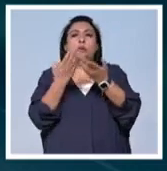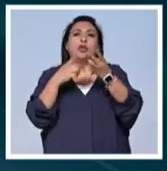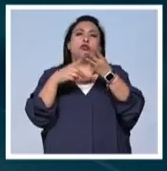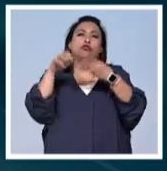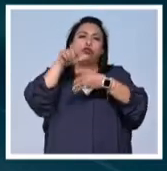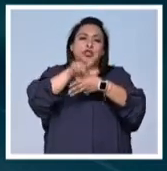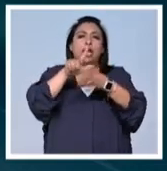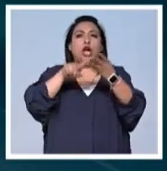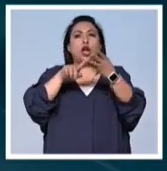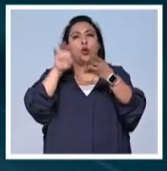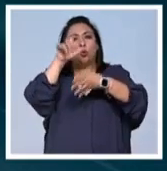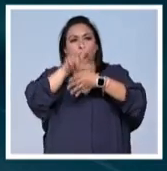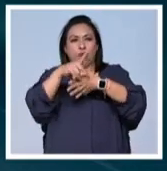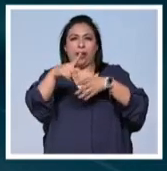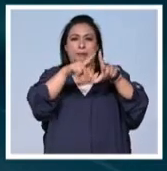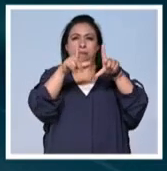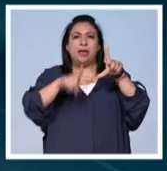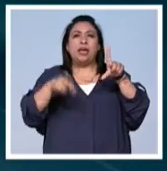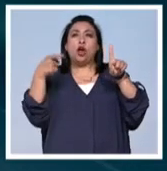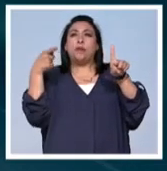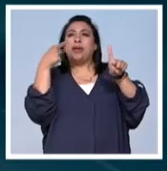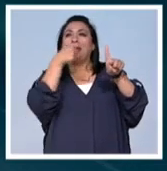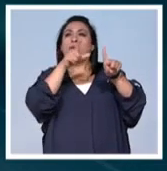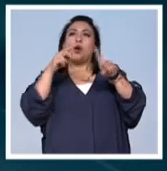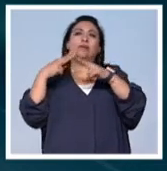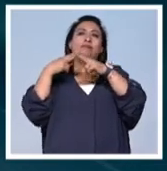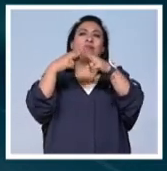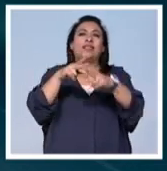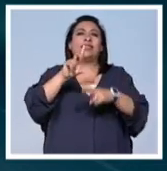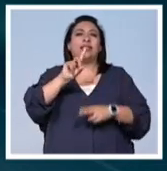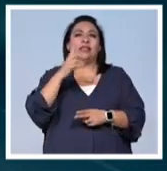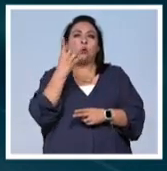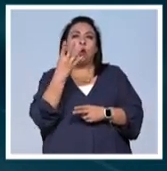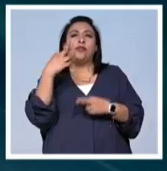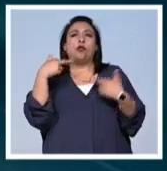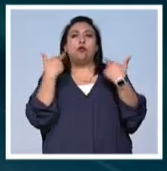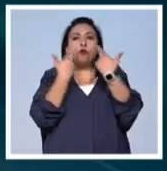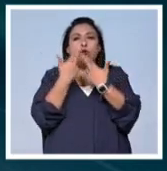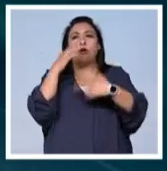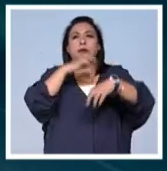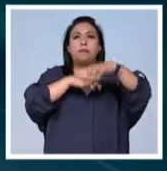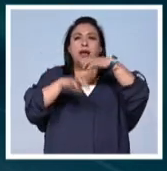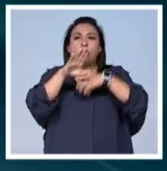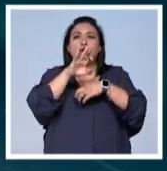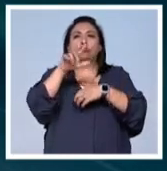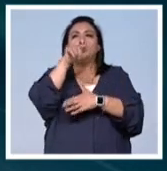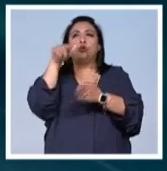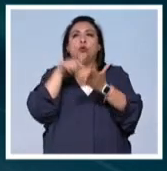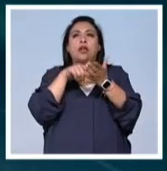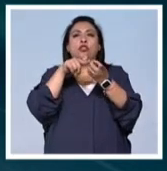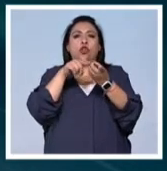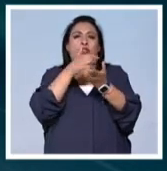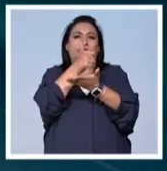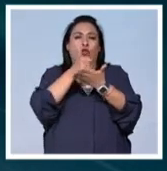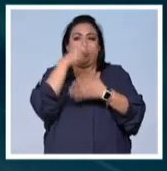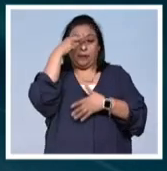cultural de nuestro país es uno de los objetivos de la trigésima cuarta reunión de Embajadores y cónsules en la Ciudad de México